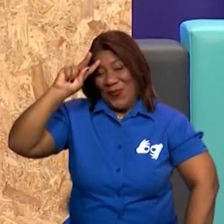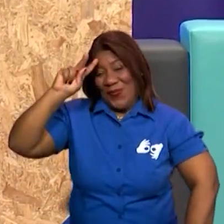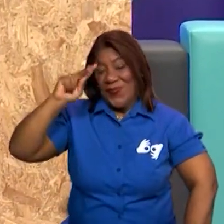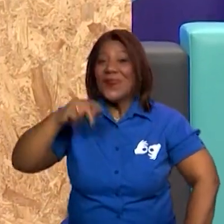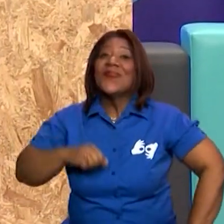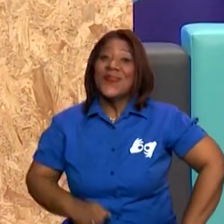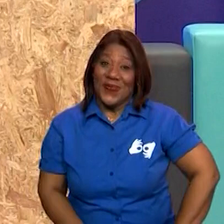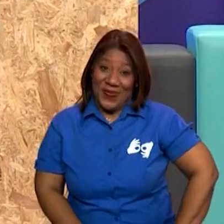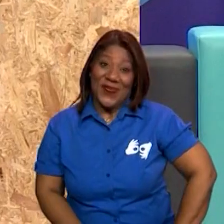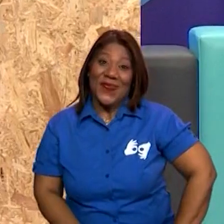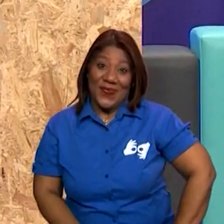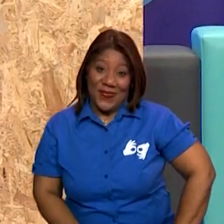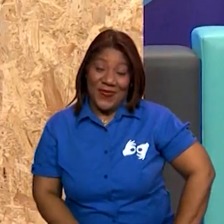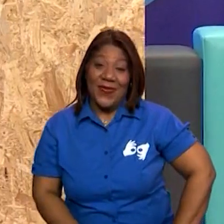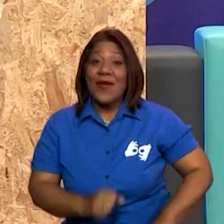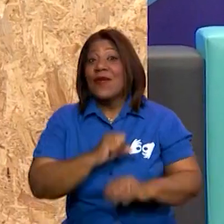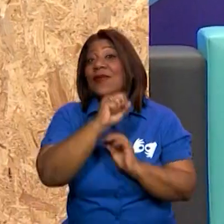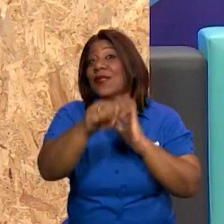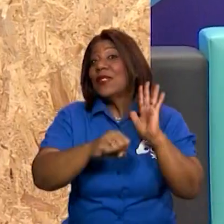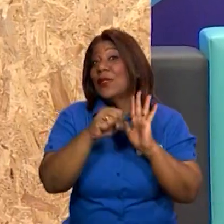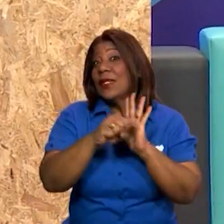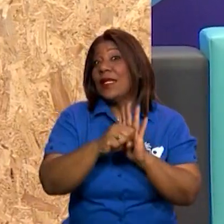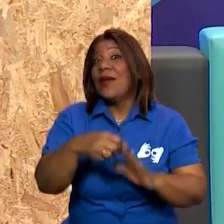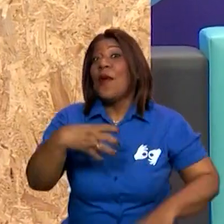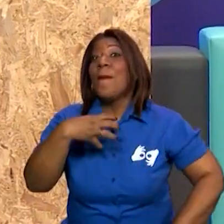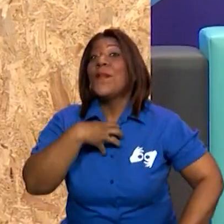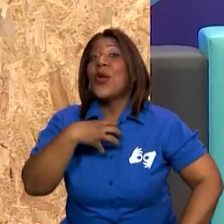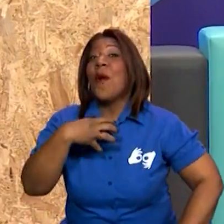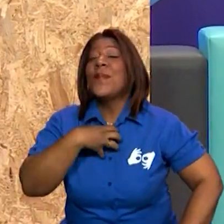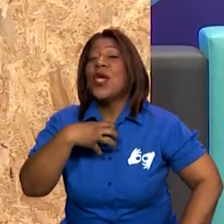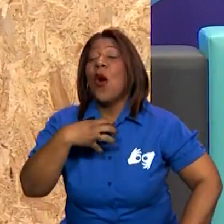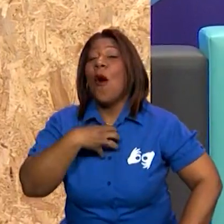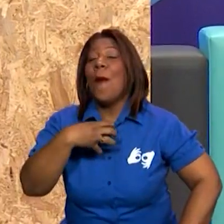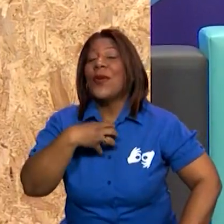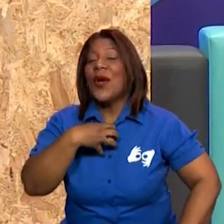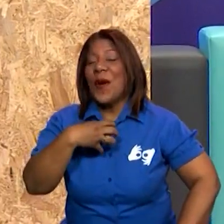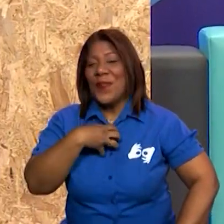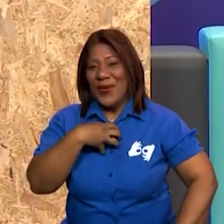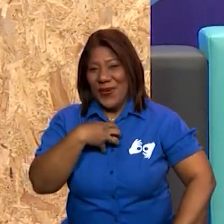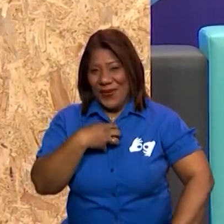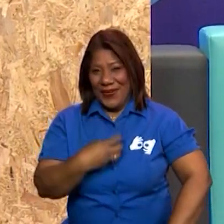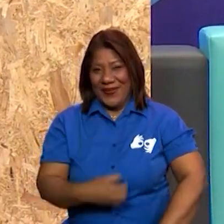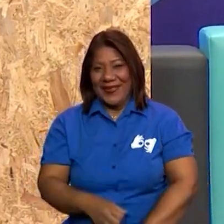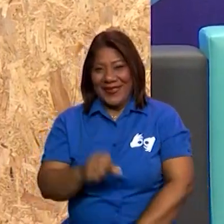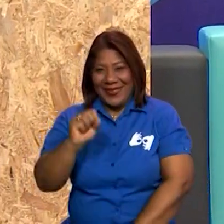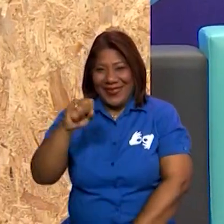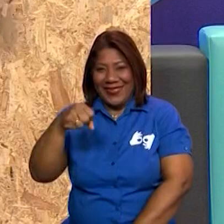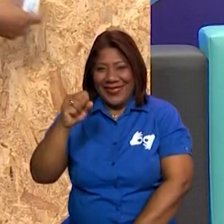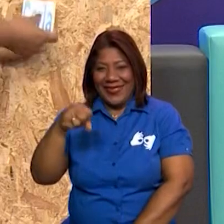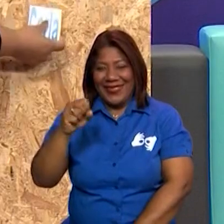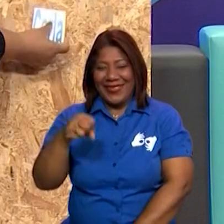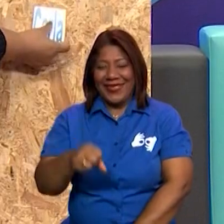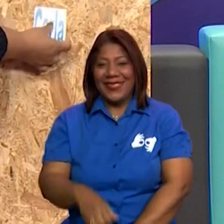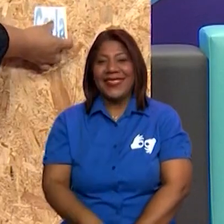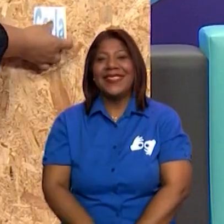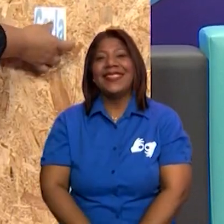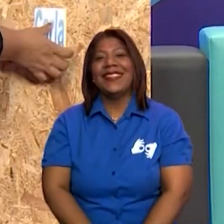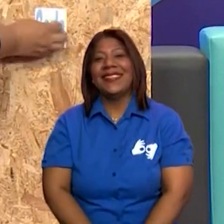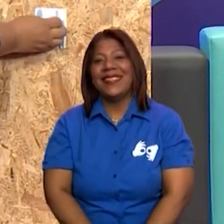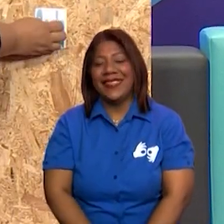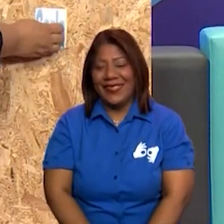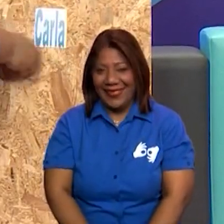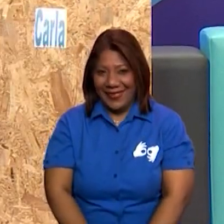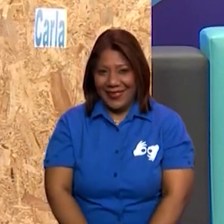Carla, correcto. ¿Es propio o común? Propio. Correcto, es propio.